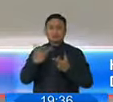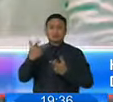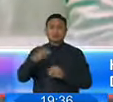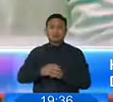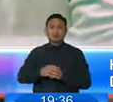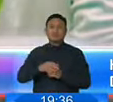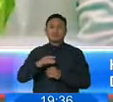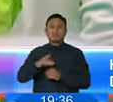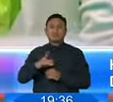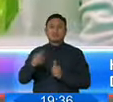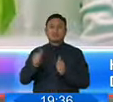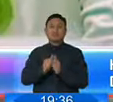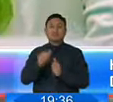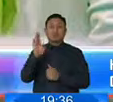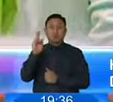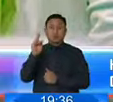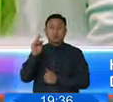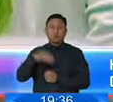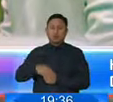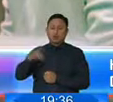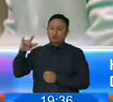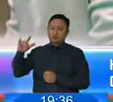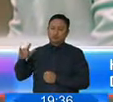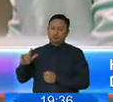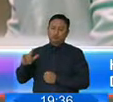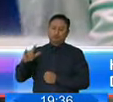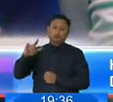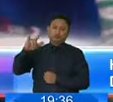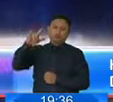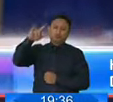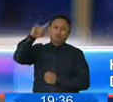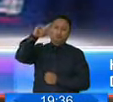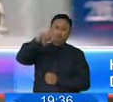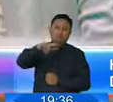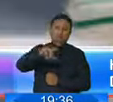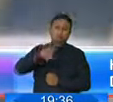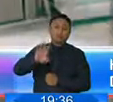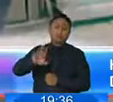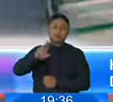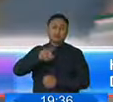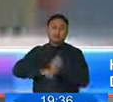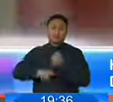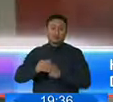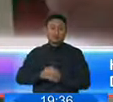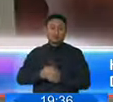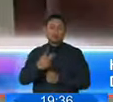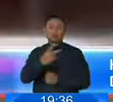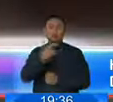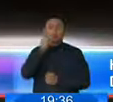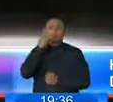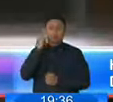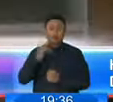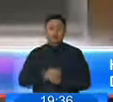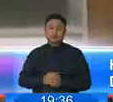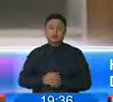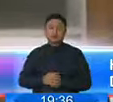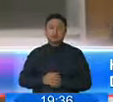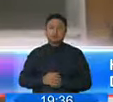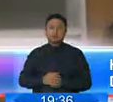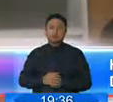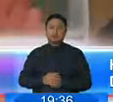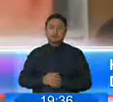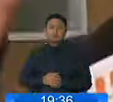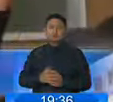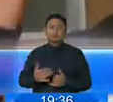ese país junto a su esposa, una ecuatoriana, y los hijos de ambos, dos menores de edad. Es